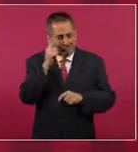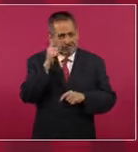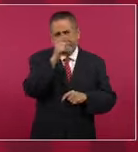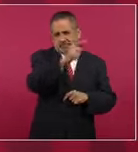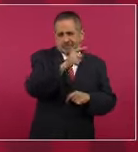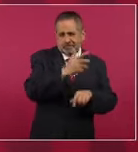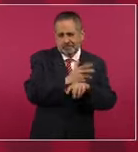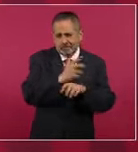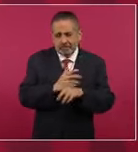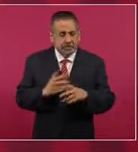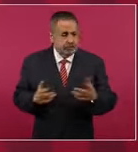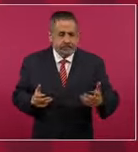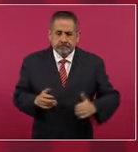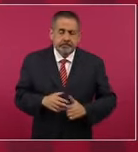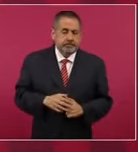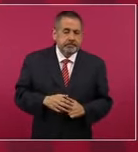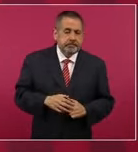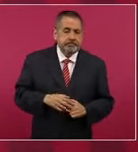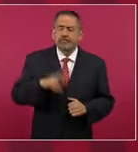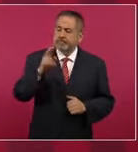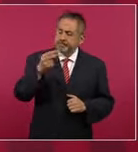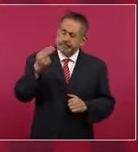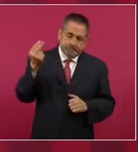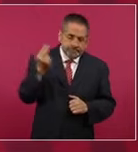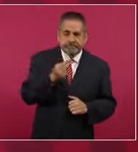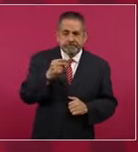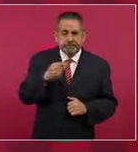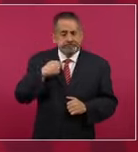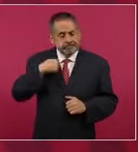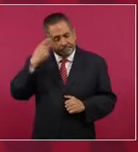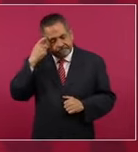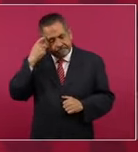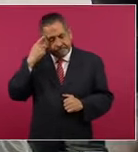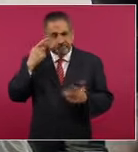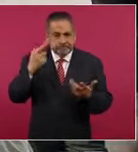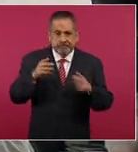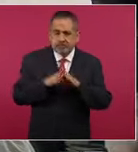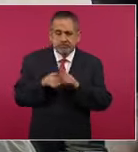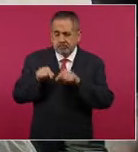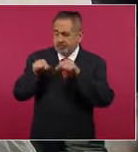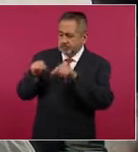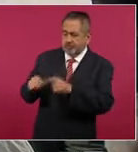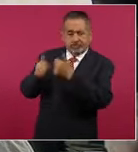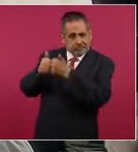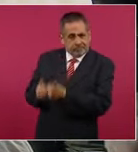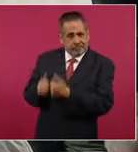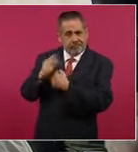Entonces, se requiere que haya oportunidades de